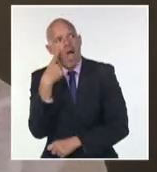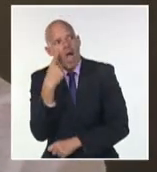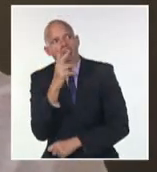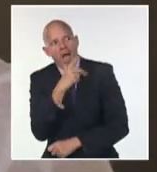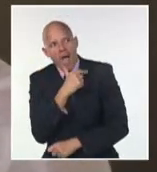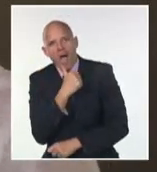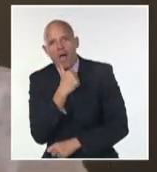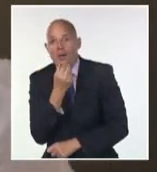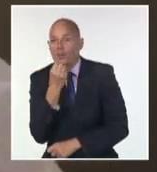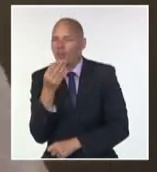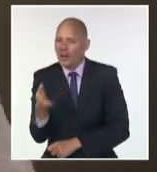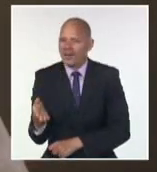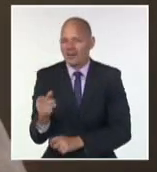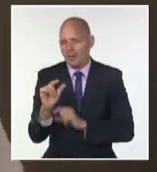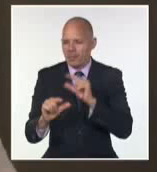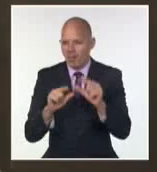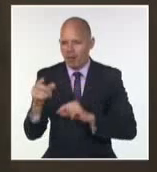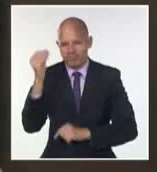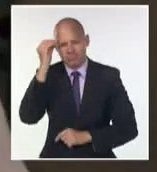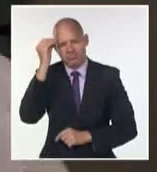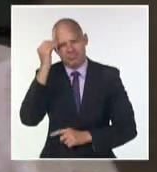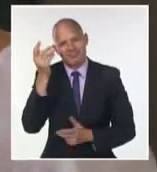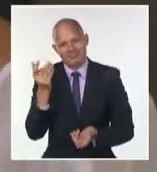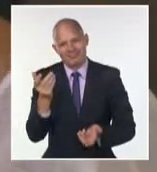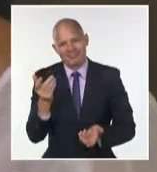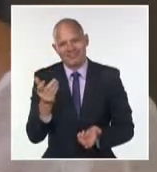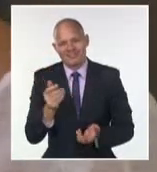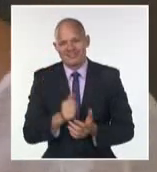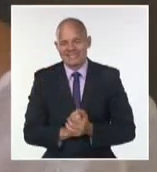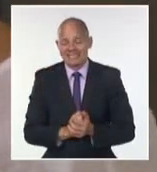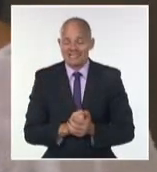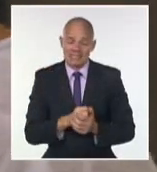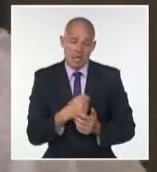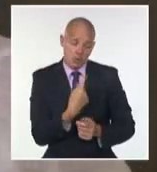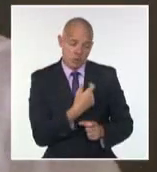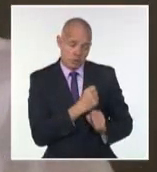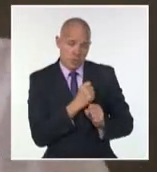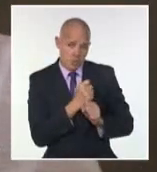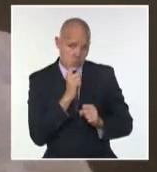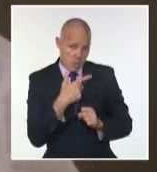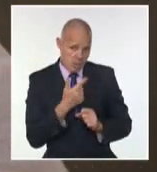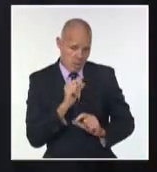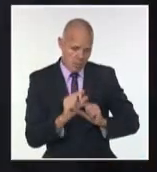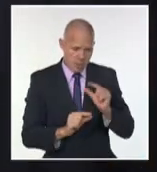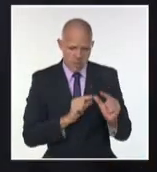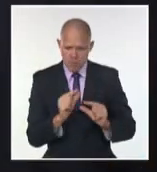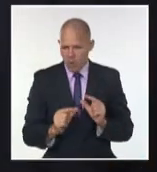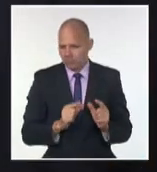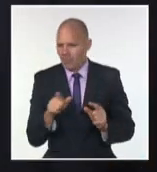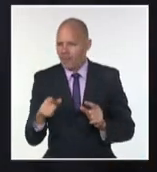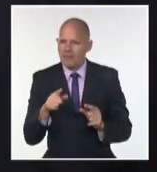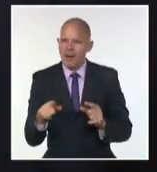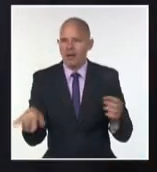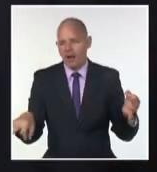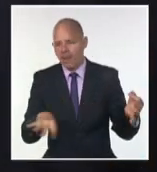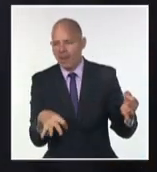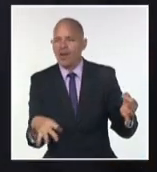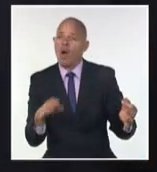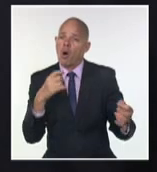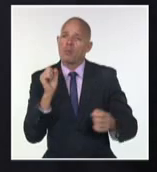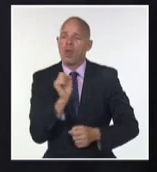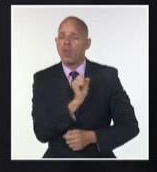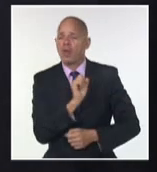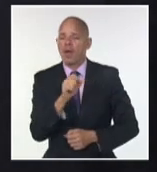vidas a los artistas, ¿no? Y nuestro trabajo es que se vayan reconfortados. El Centro Nacional de Música